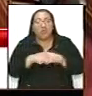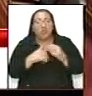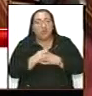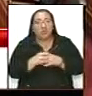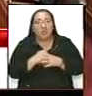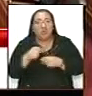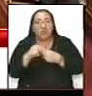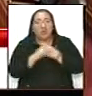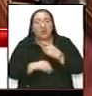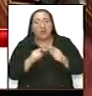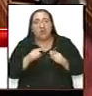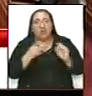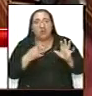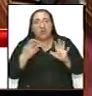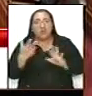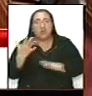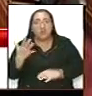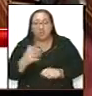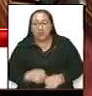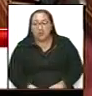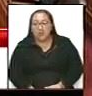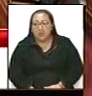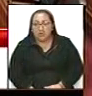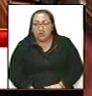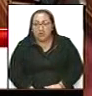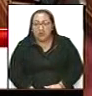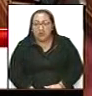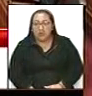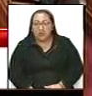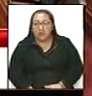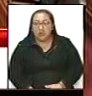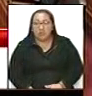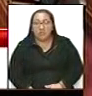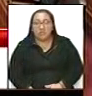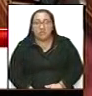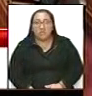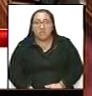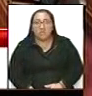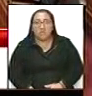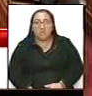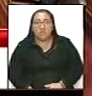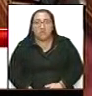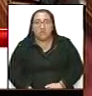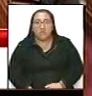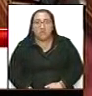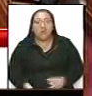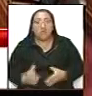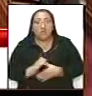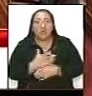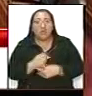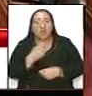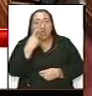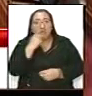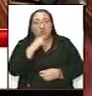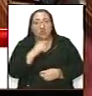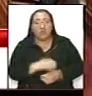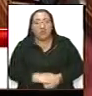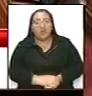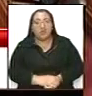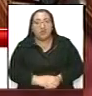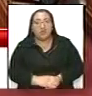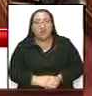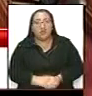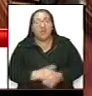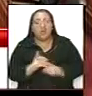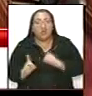del país desde 1985 con un decreto legislativo para promover la igualdad entre hombres y mujeres. Este